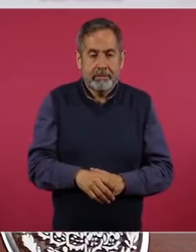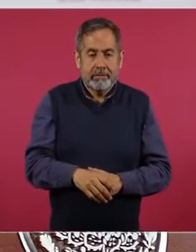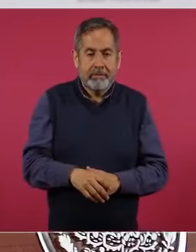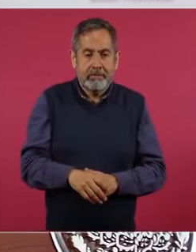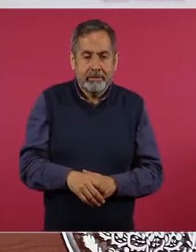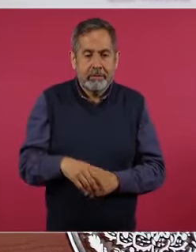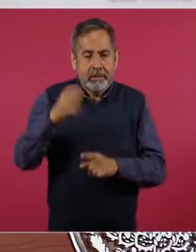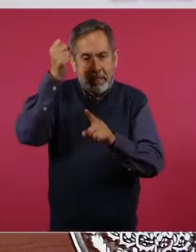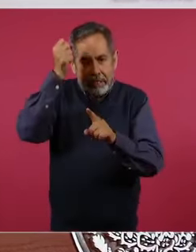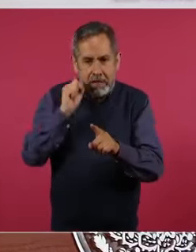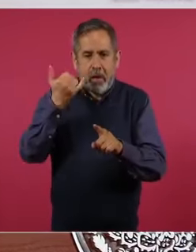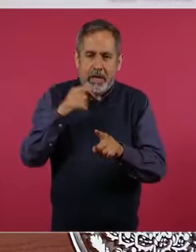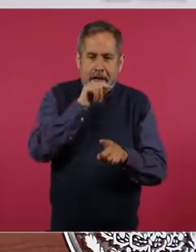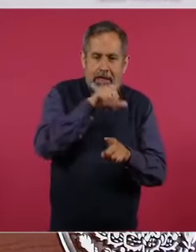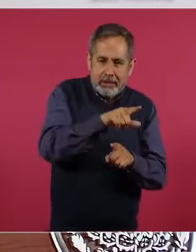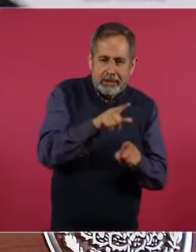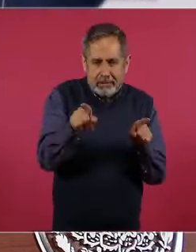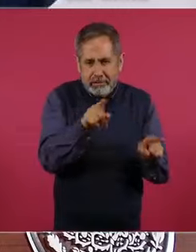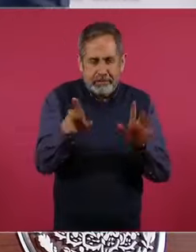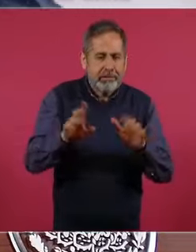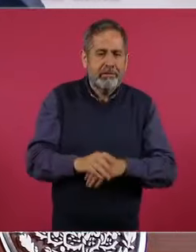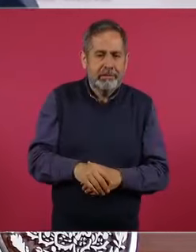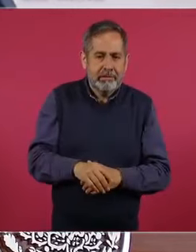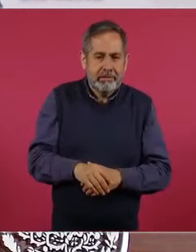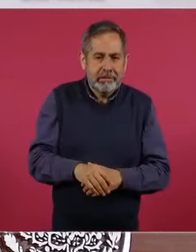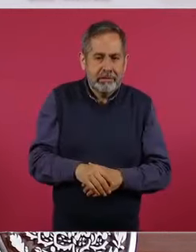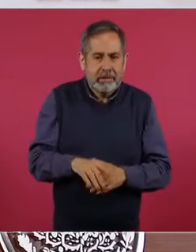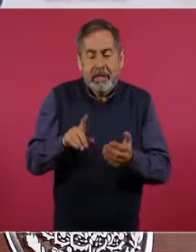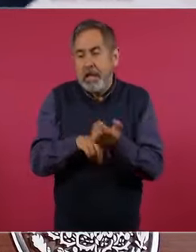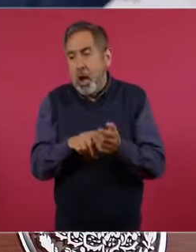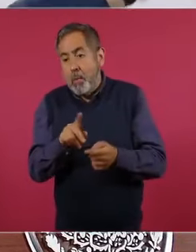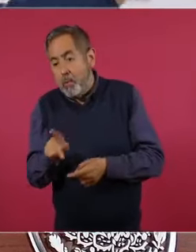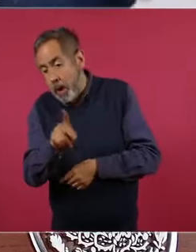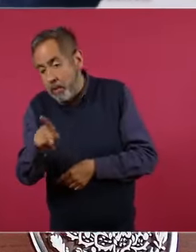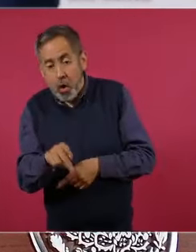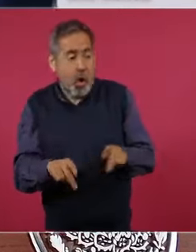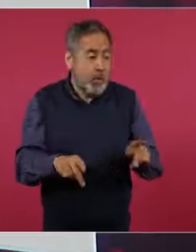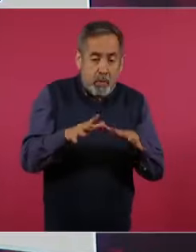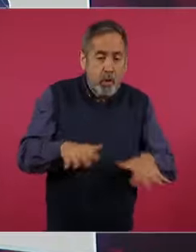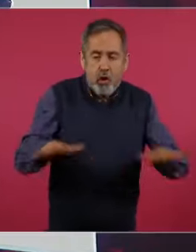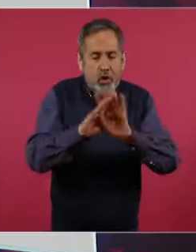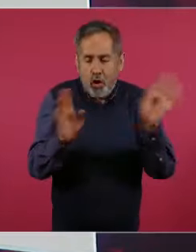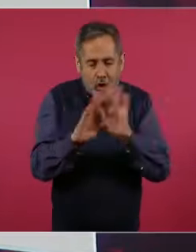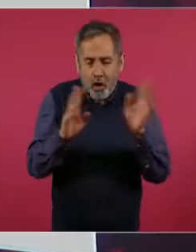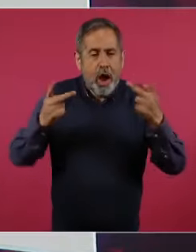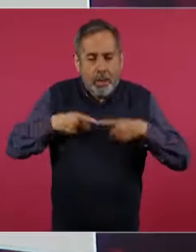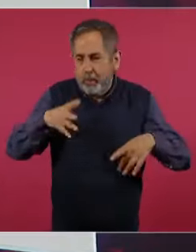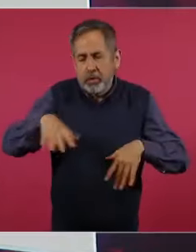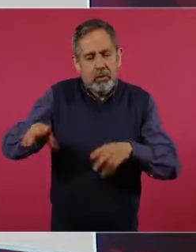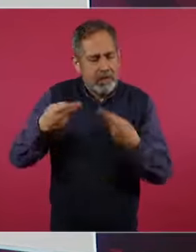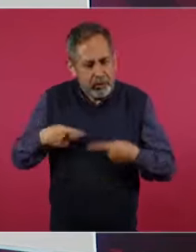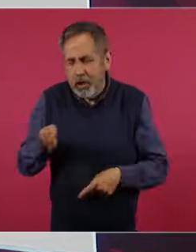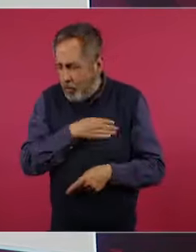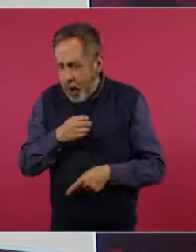desconoce. Sinaloa y Jalisco. Pues. Desde luego, ni el pueblo de Sinaloa ni el pueblo de Jalisco son pueblos trabajadores, pueblos